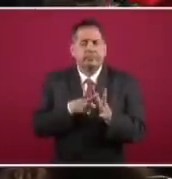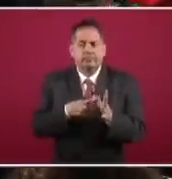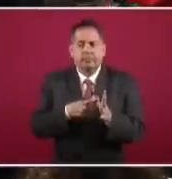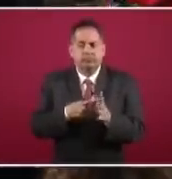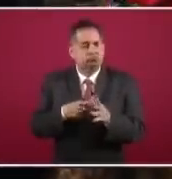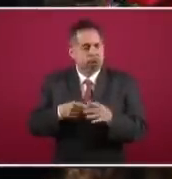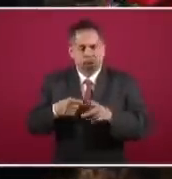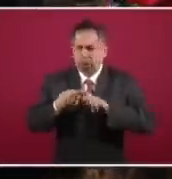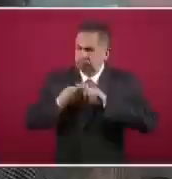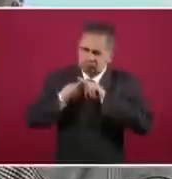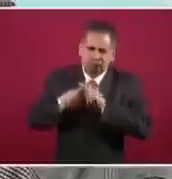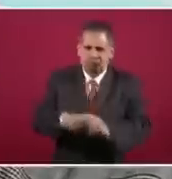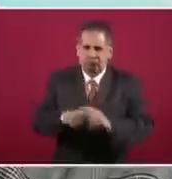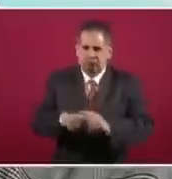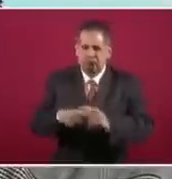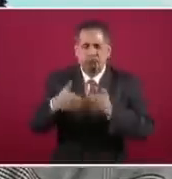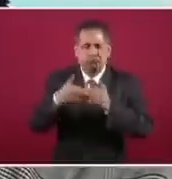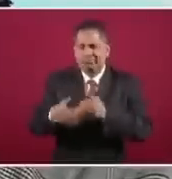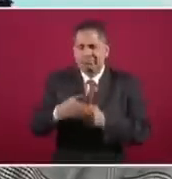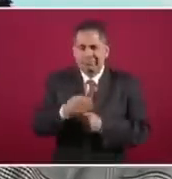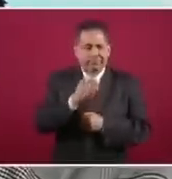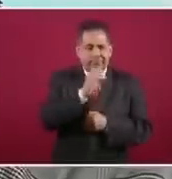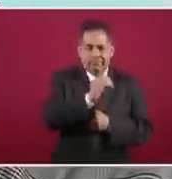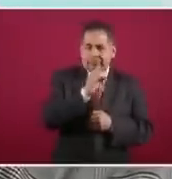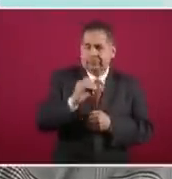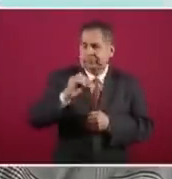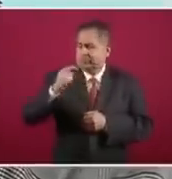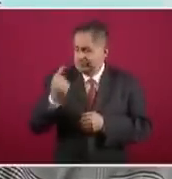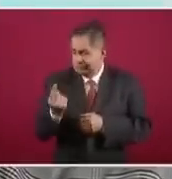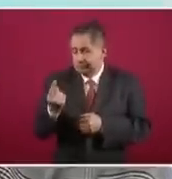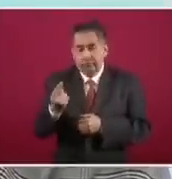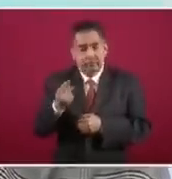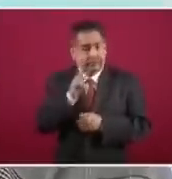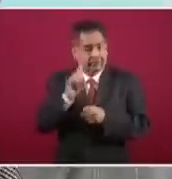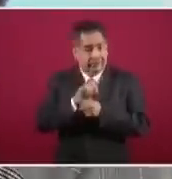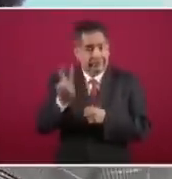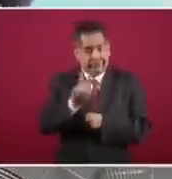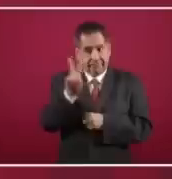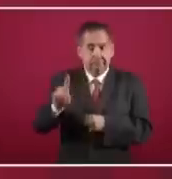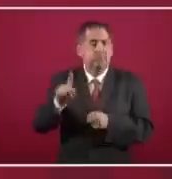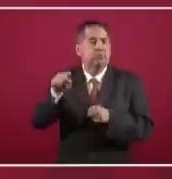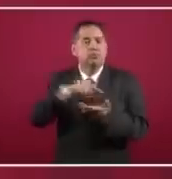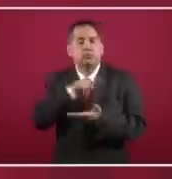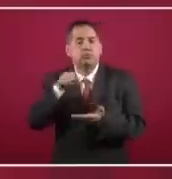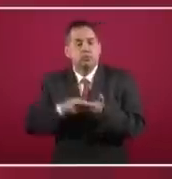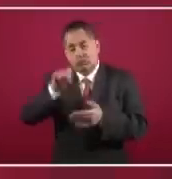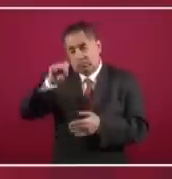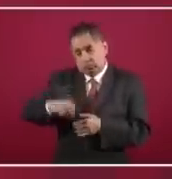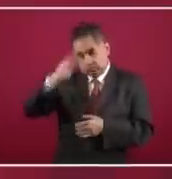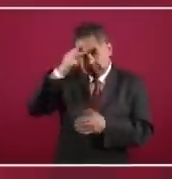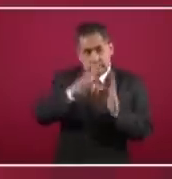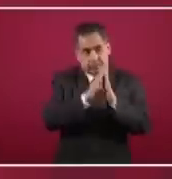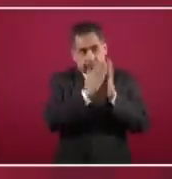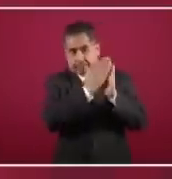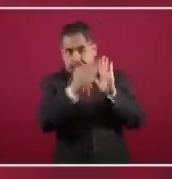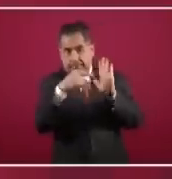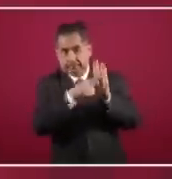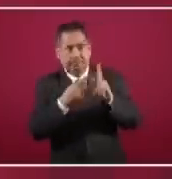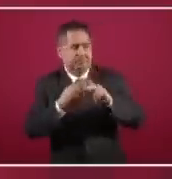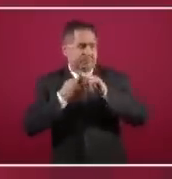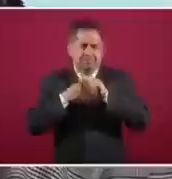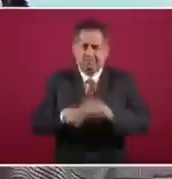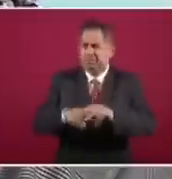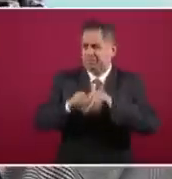lo hicimos en ese primer minuto del viernes en una librería del sur de la Ciudad de México. A las 10